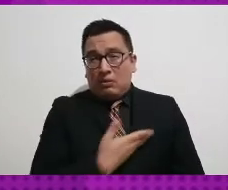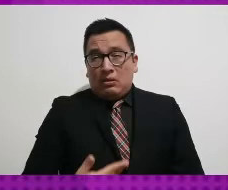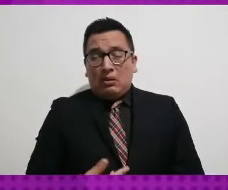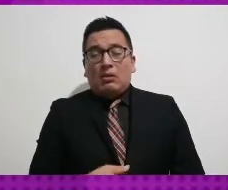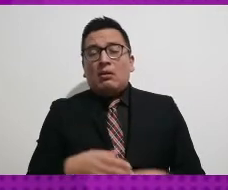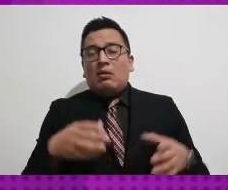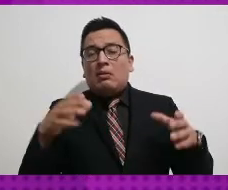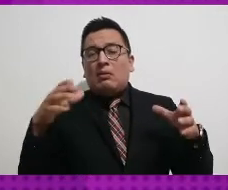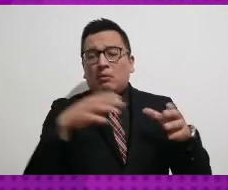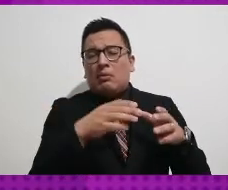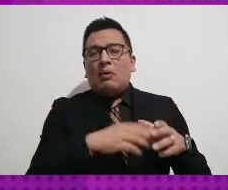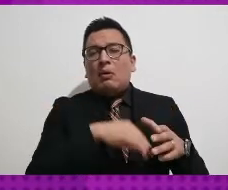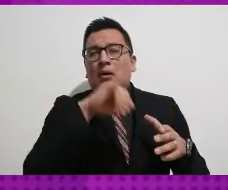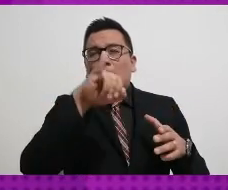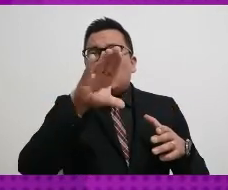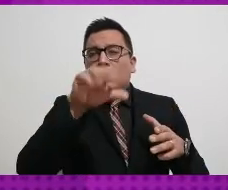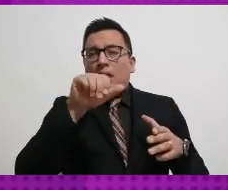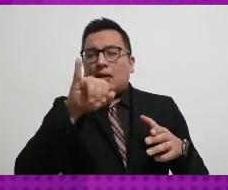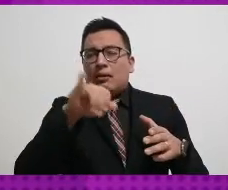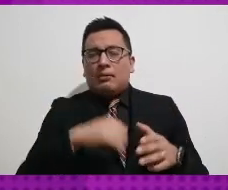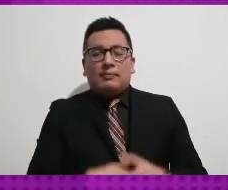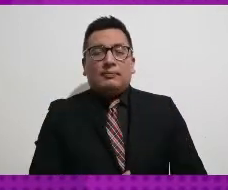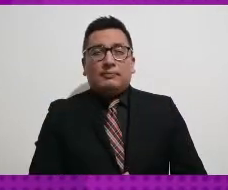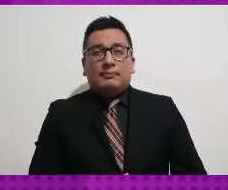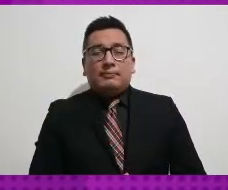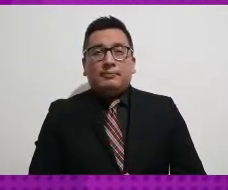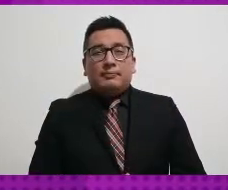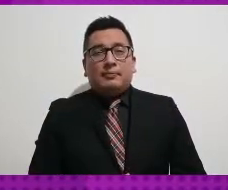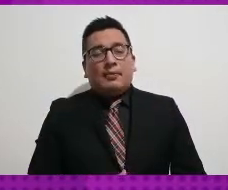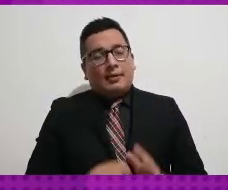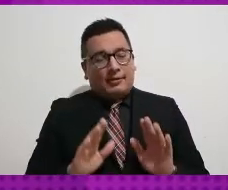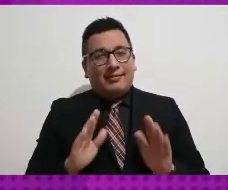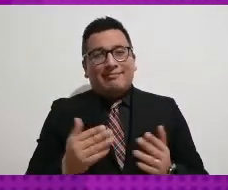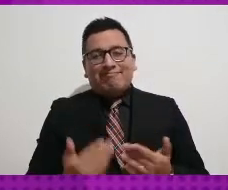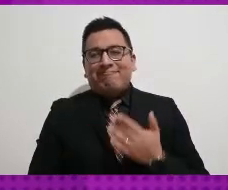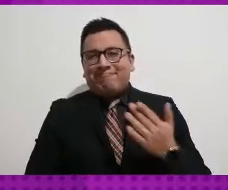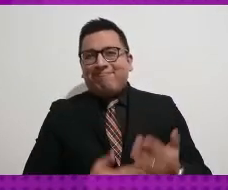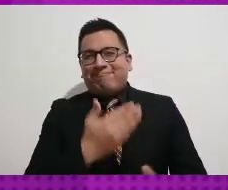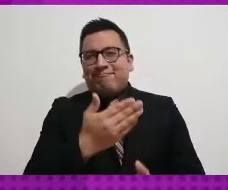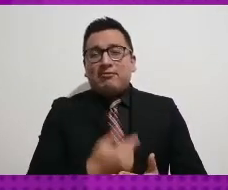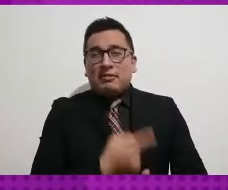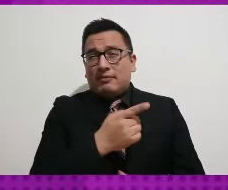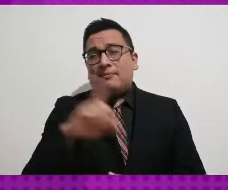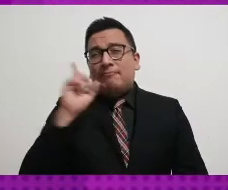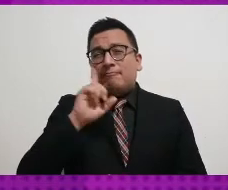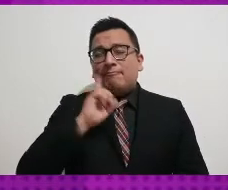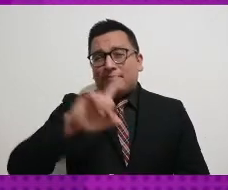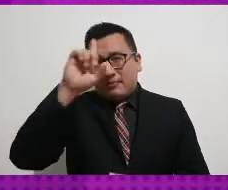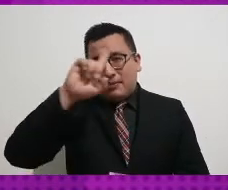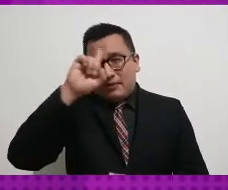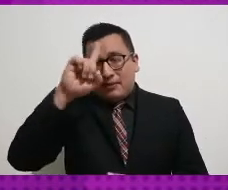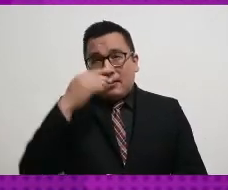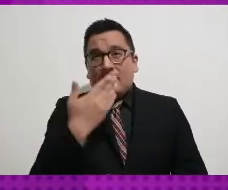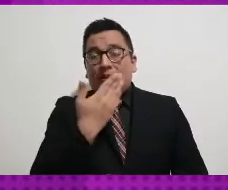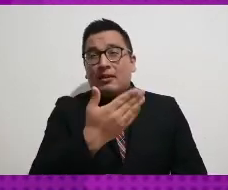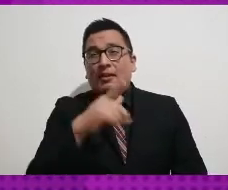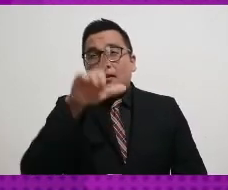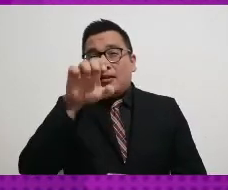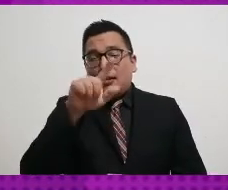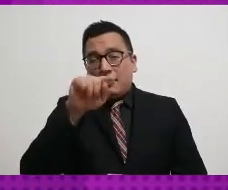del Instituto Coahuilense de Acceso a la Información. Y sin más preámbulo, me permito ceder el uso de la voz a la consejera